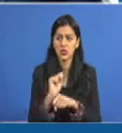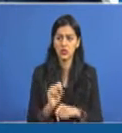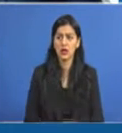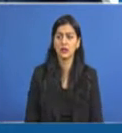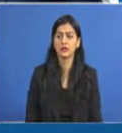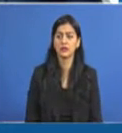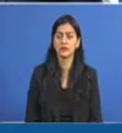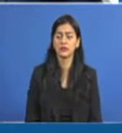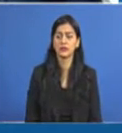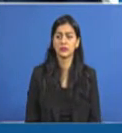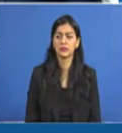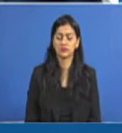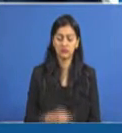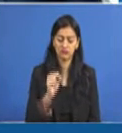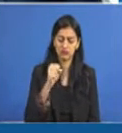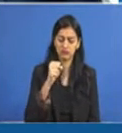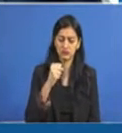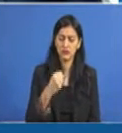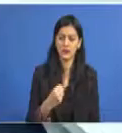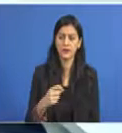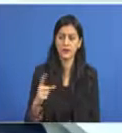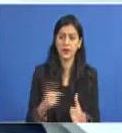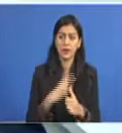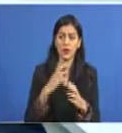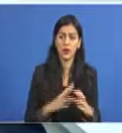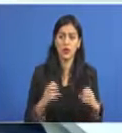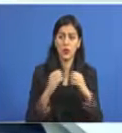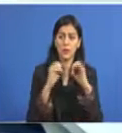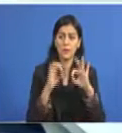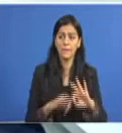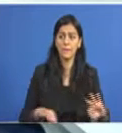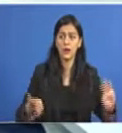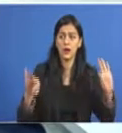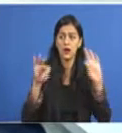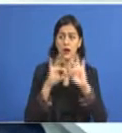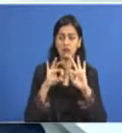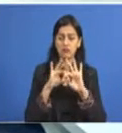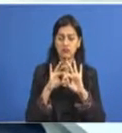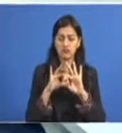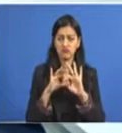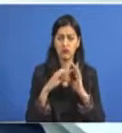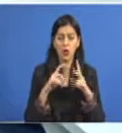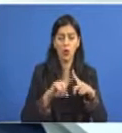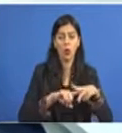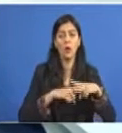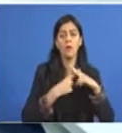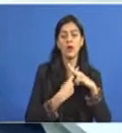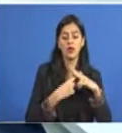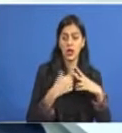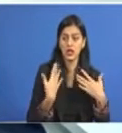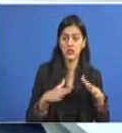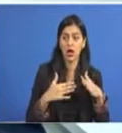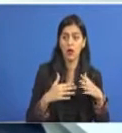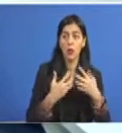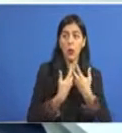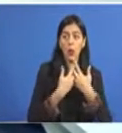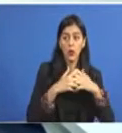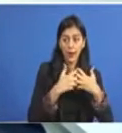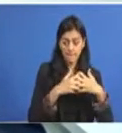Definitivamente, lo primero y más importante es establecerse como una empresa,